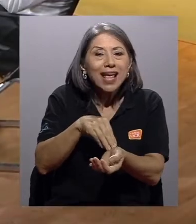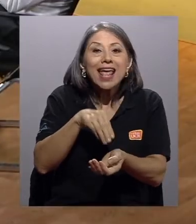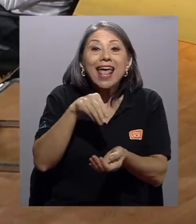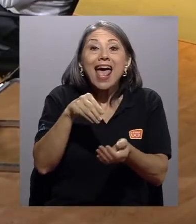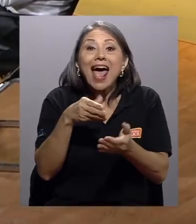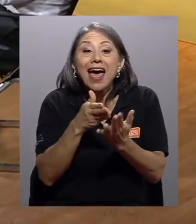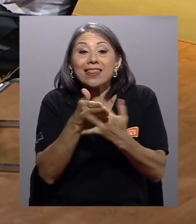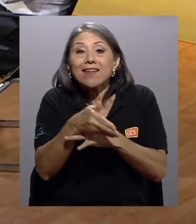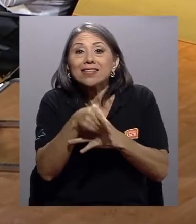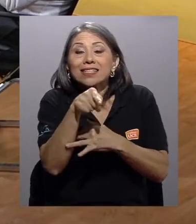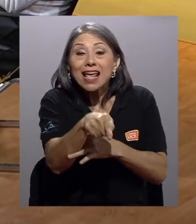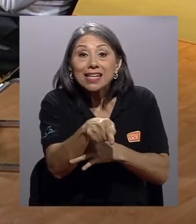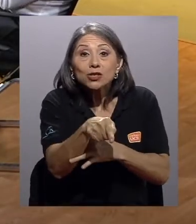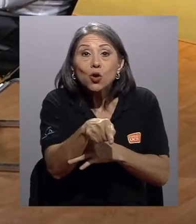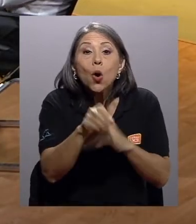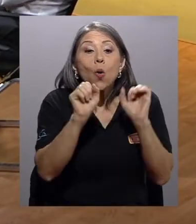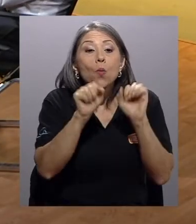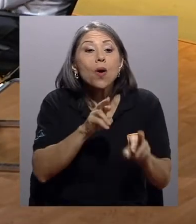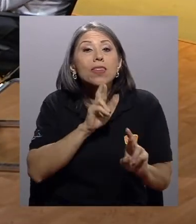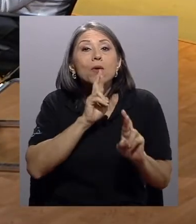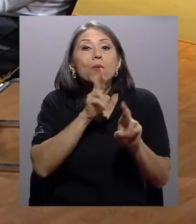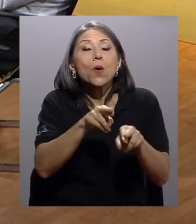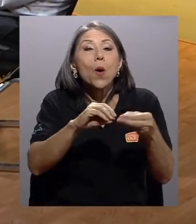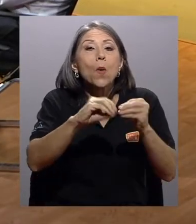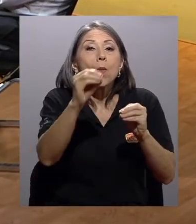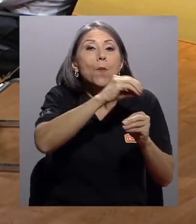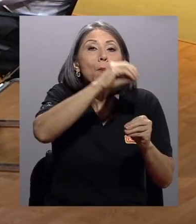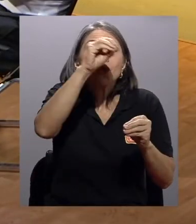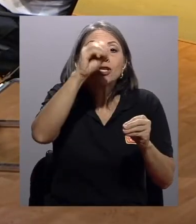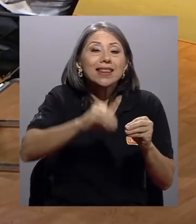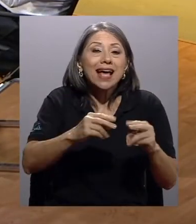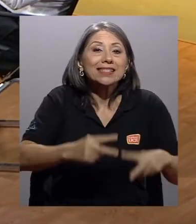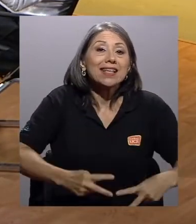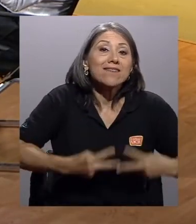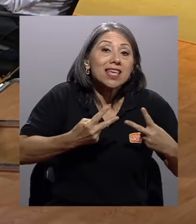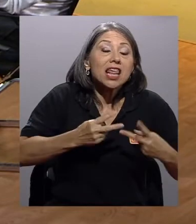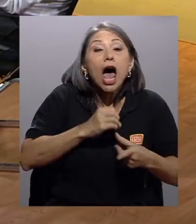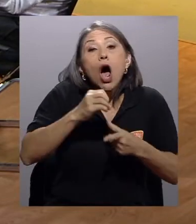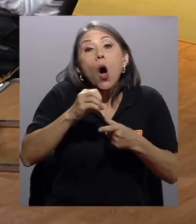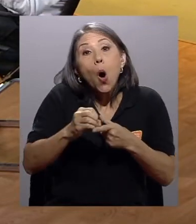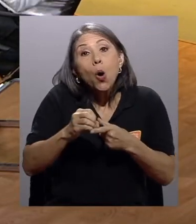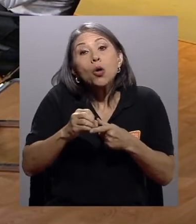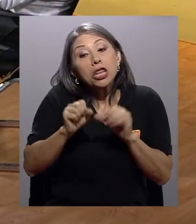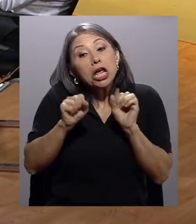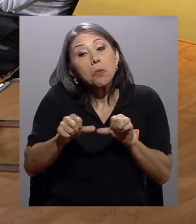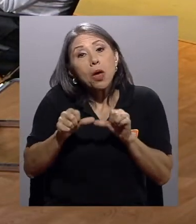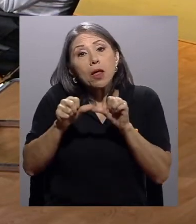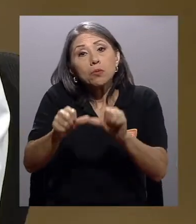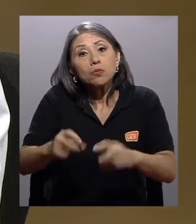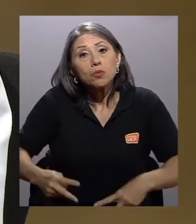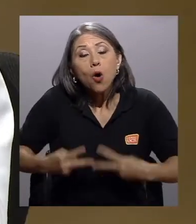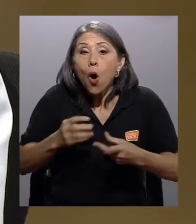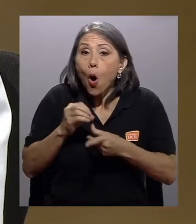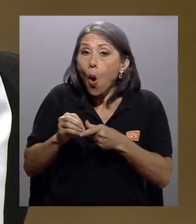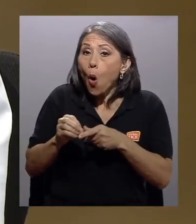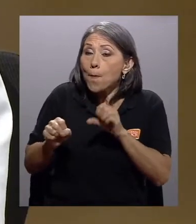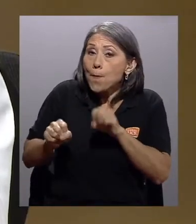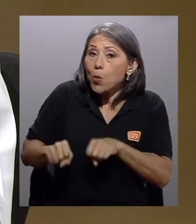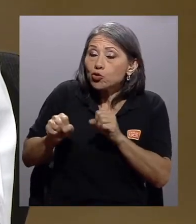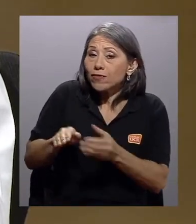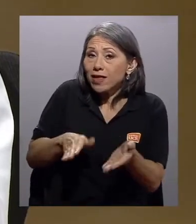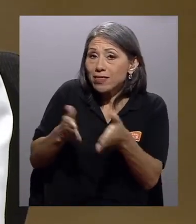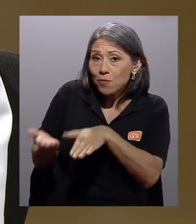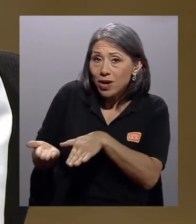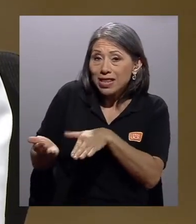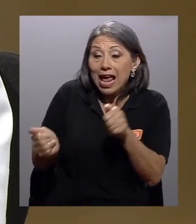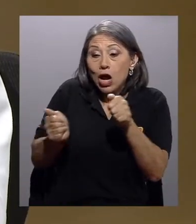van a establecer porcentajes de vida o de sobrevida o posibilidades de muerte que tiene esta persona. Con base en eso y con